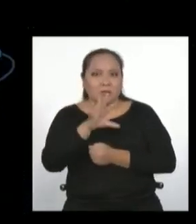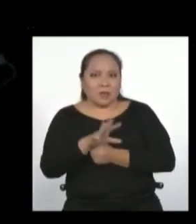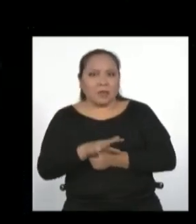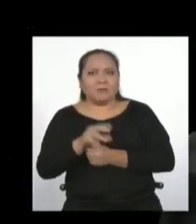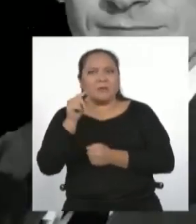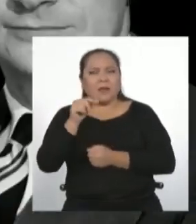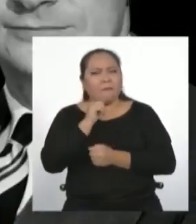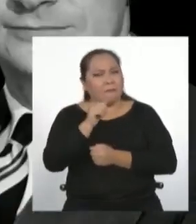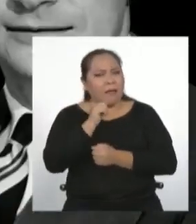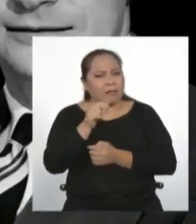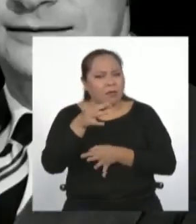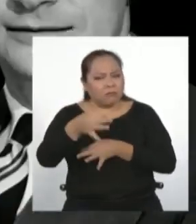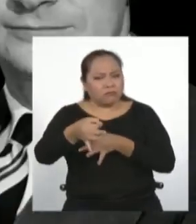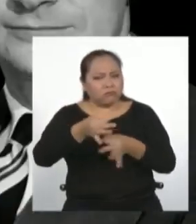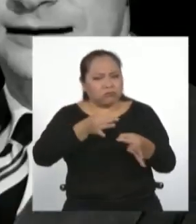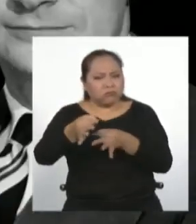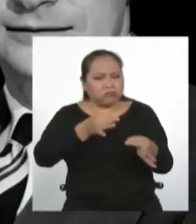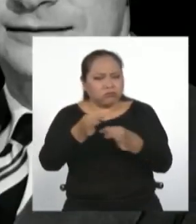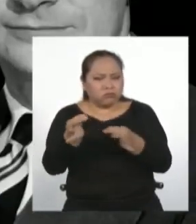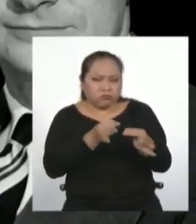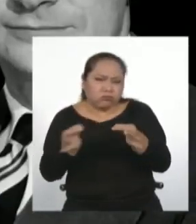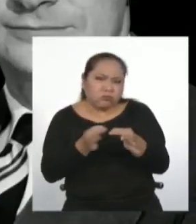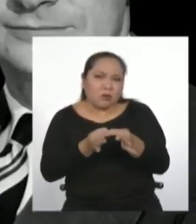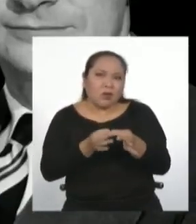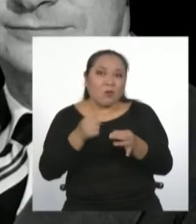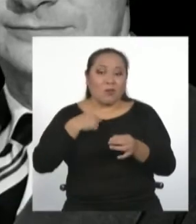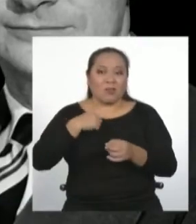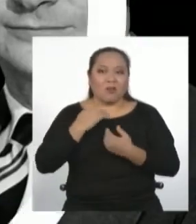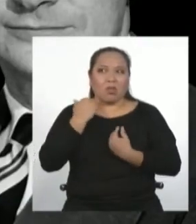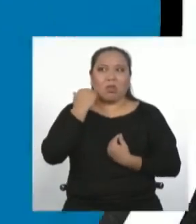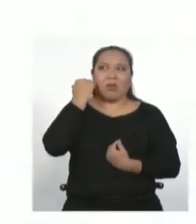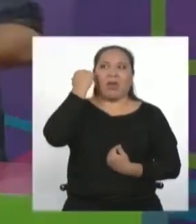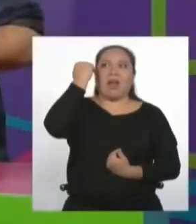eso aún, era porque éramos demasiado grandes.